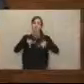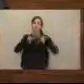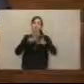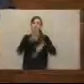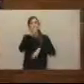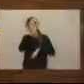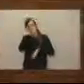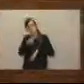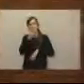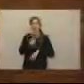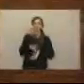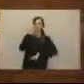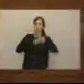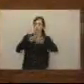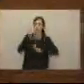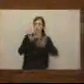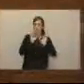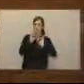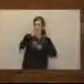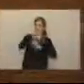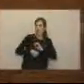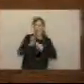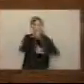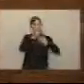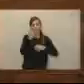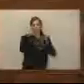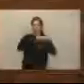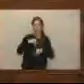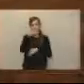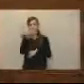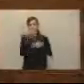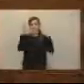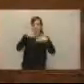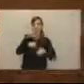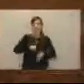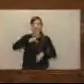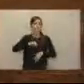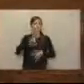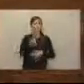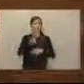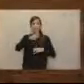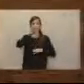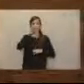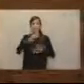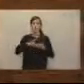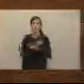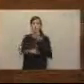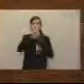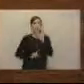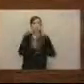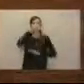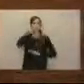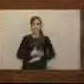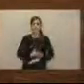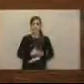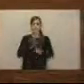problemas, ni quejas, ni denuncias. En las residencias de mayores todo va bien o muy bien. Lo que no sabemos es para quién.